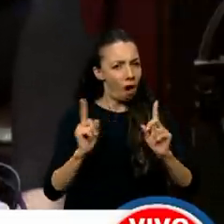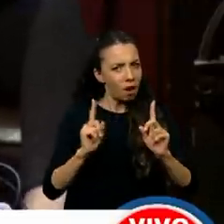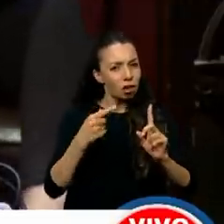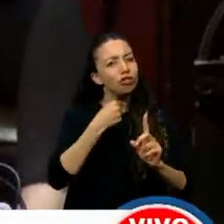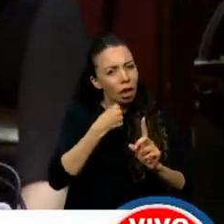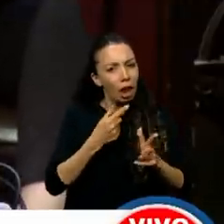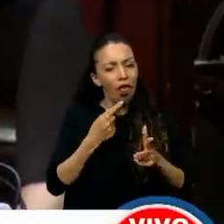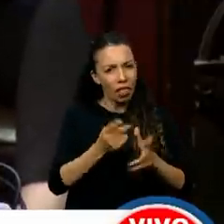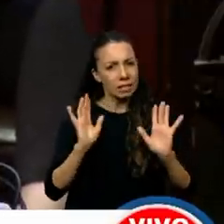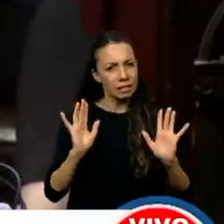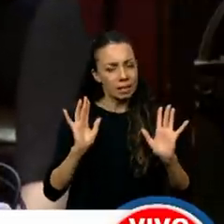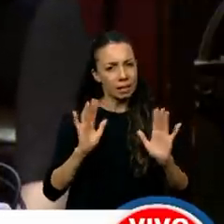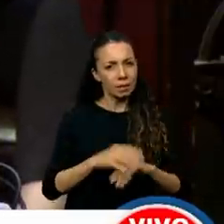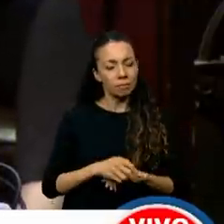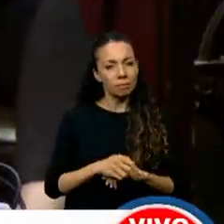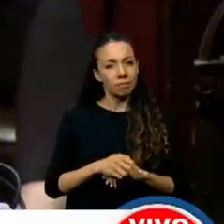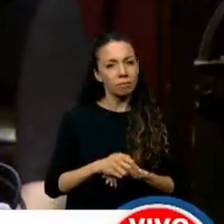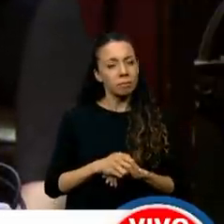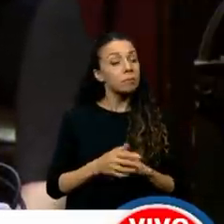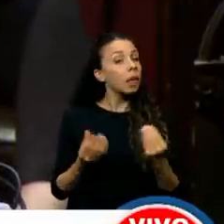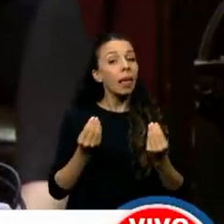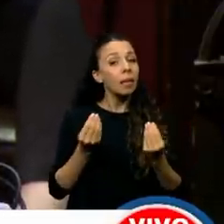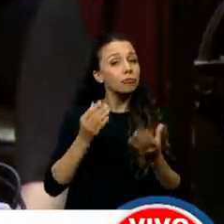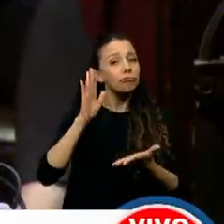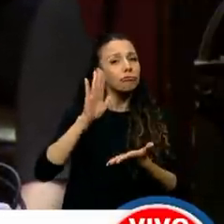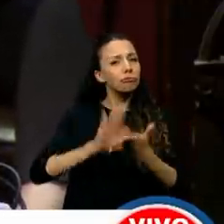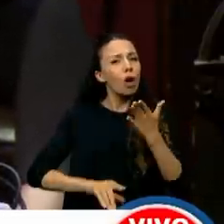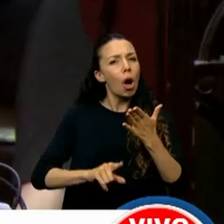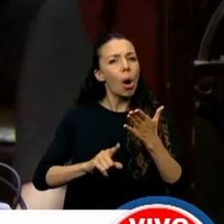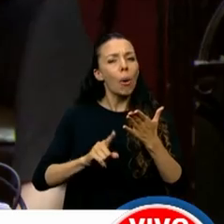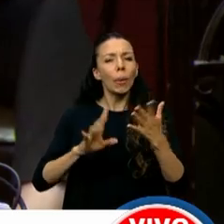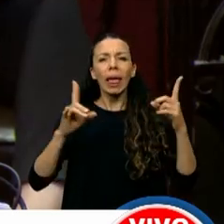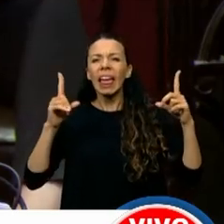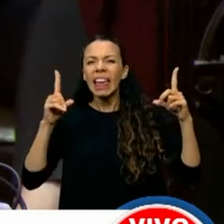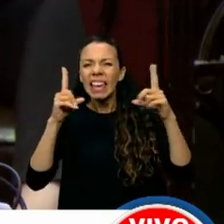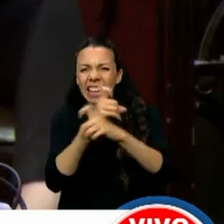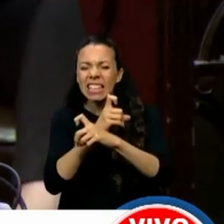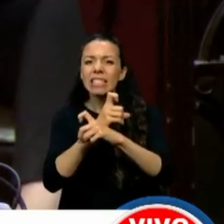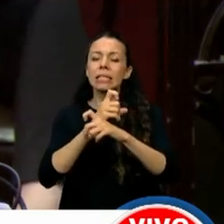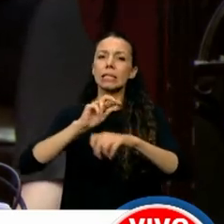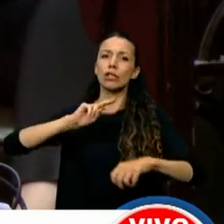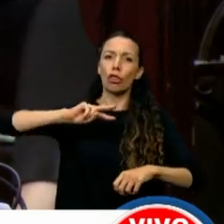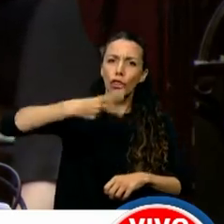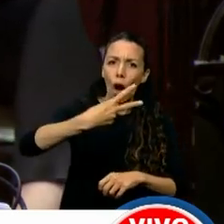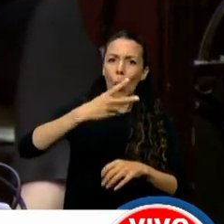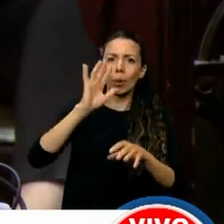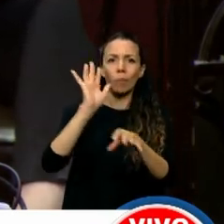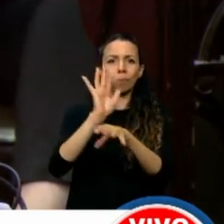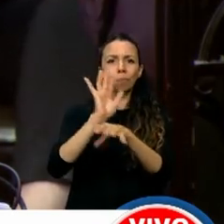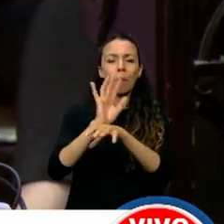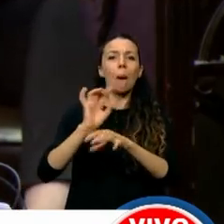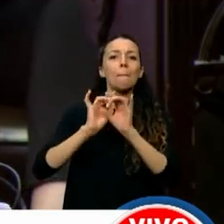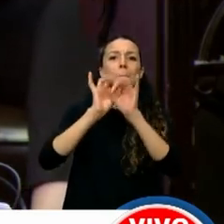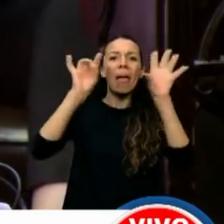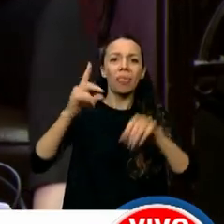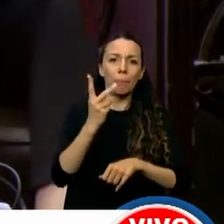el impacto que la doble crisis las dos pandemias la heredada y